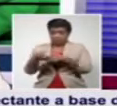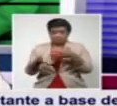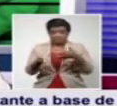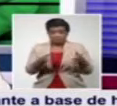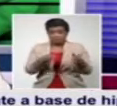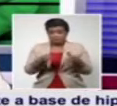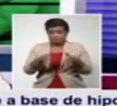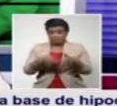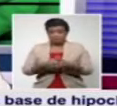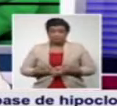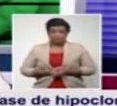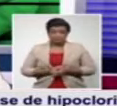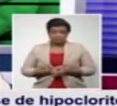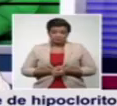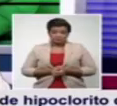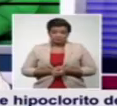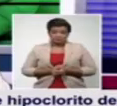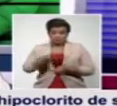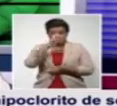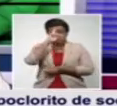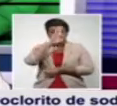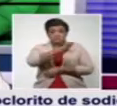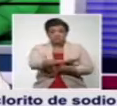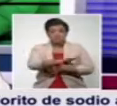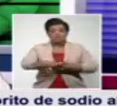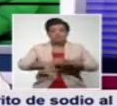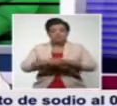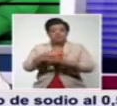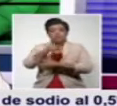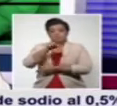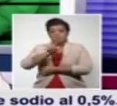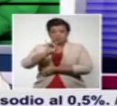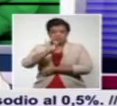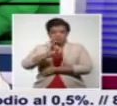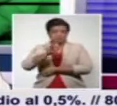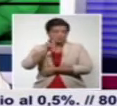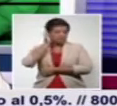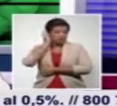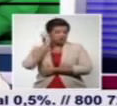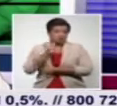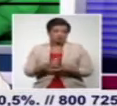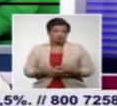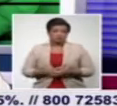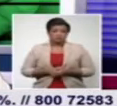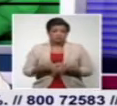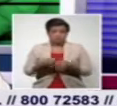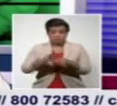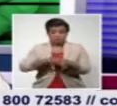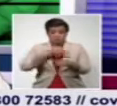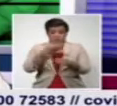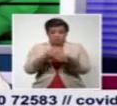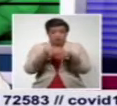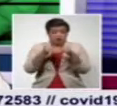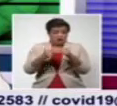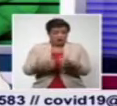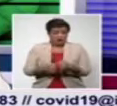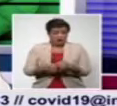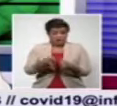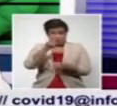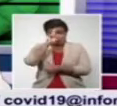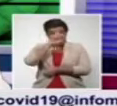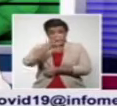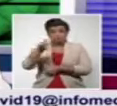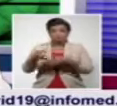ingresó el día 17 de febrero y después de una estadía hospitalaria de 5